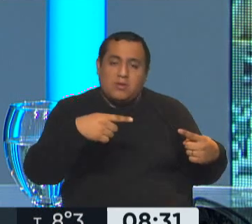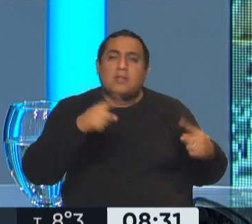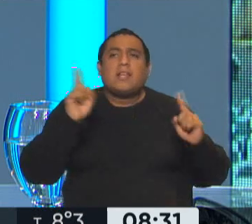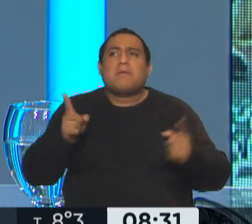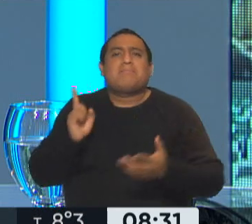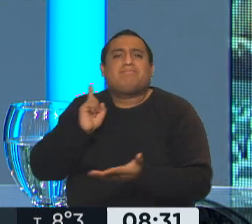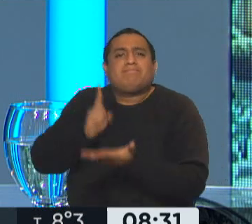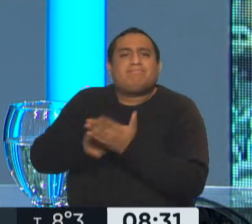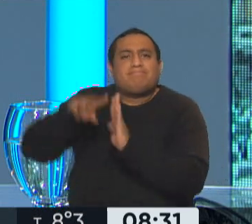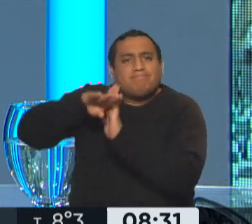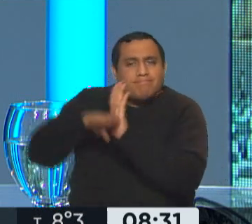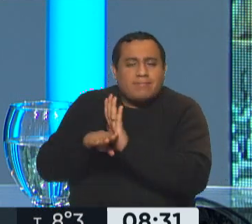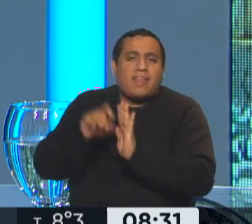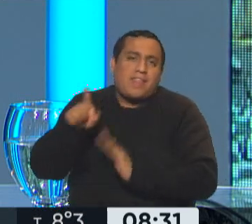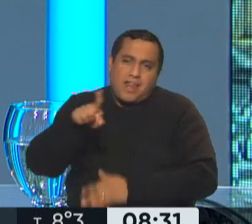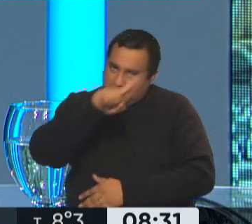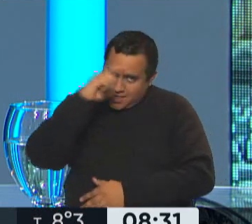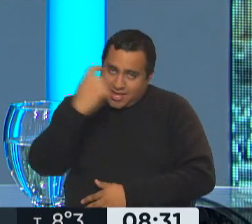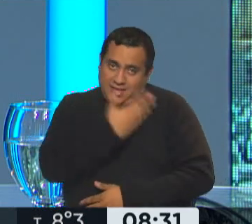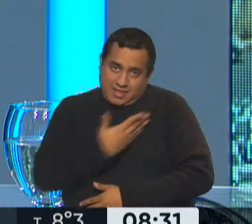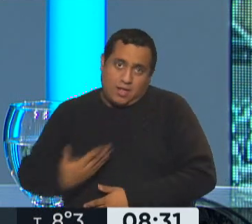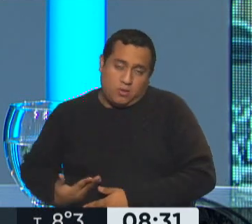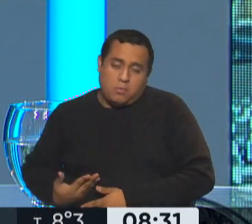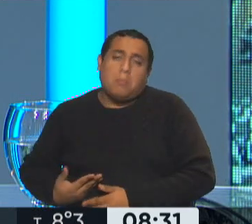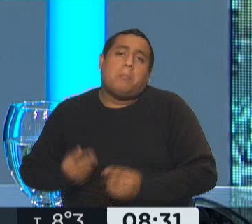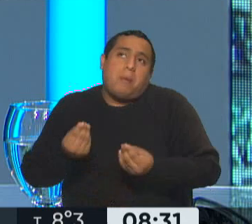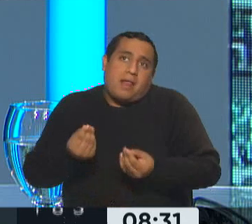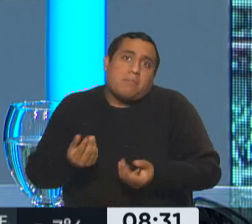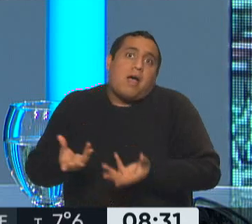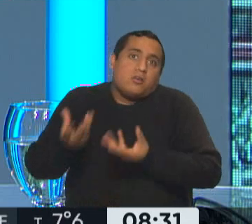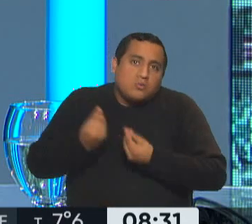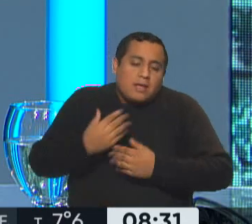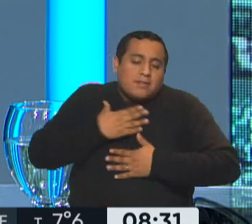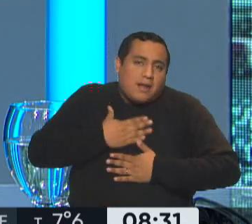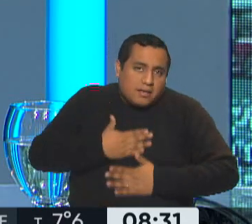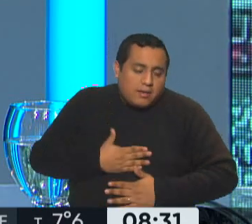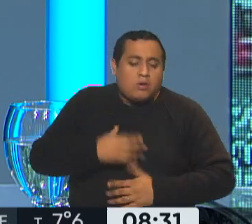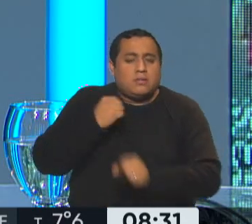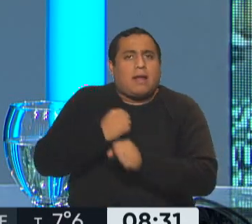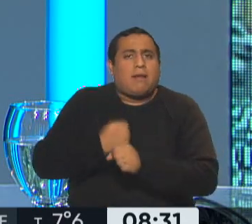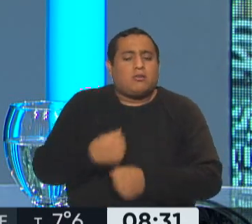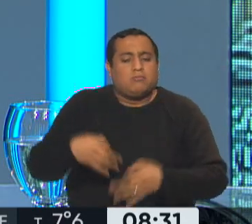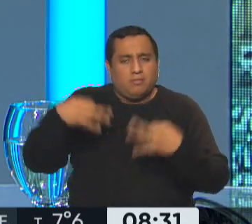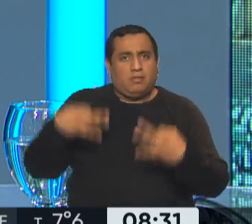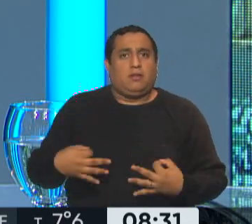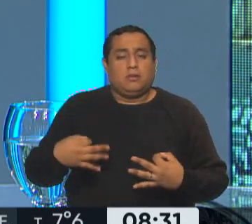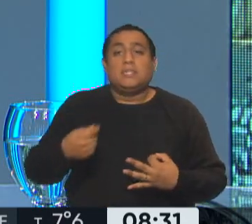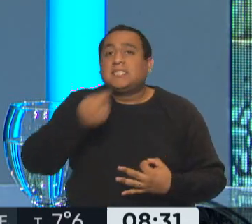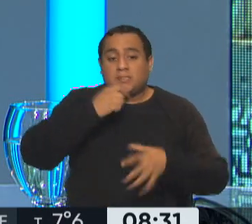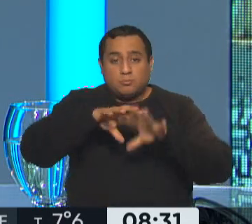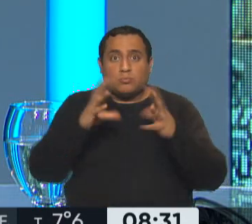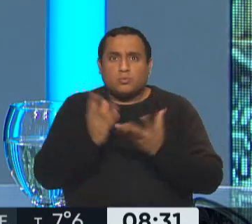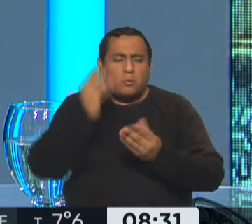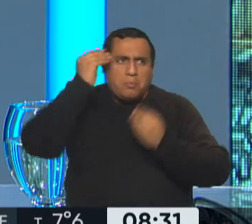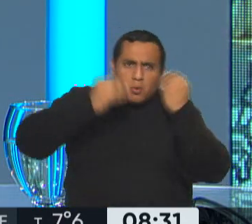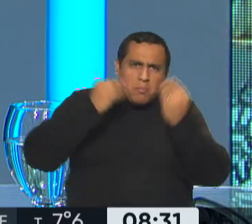hacen justamente eso, ¿no? Trabajar tranquilos, poder dar trabajo. El trabajo es la dignidad del hombre. Si el mundo está preocupado hoy, es cómo